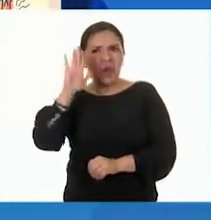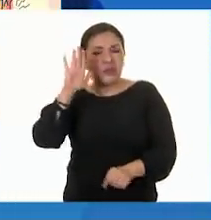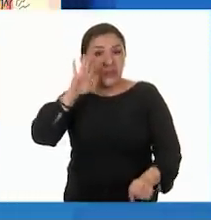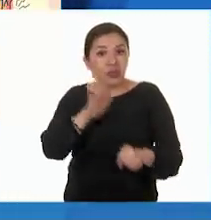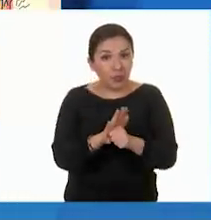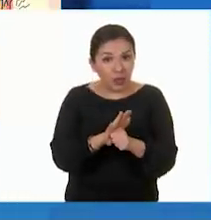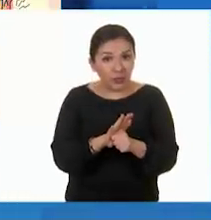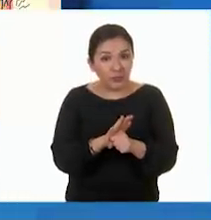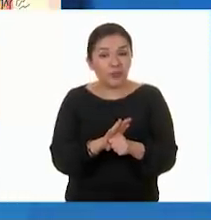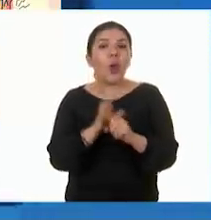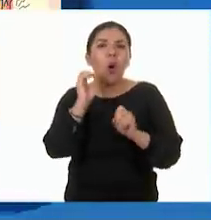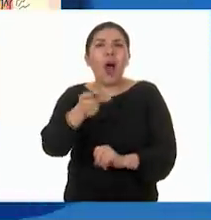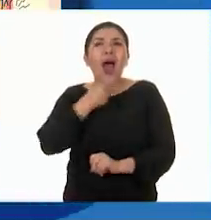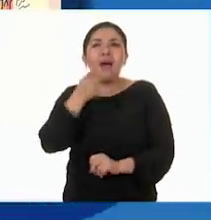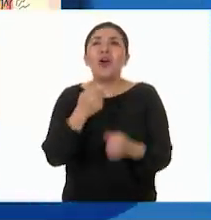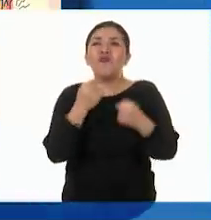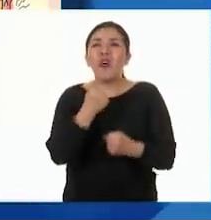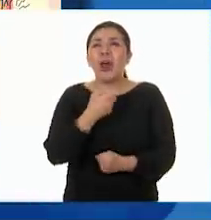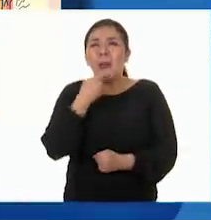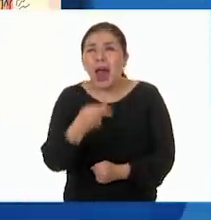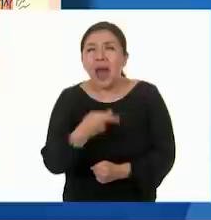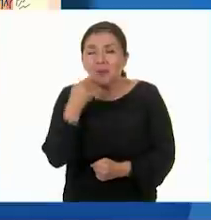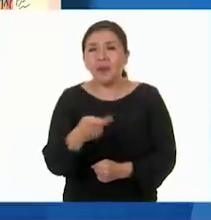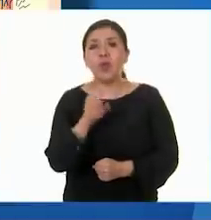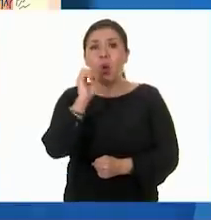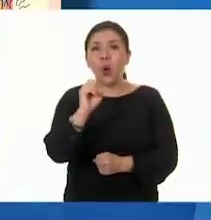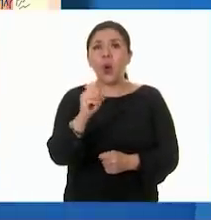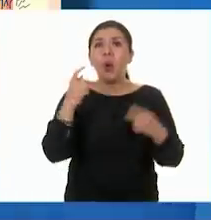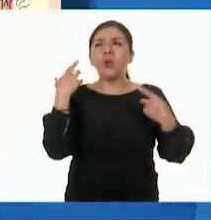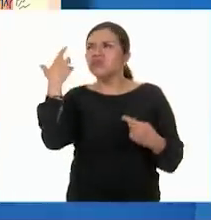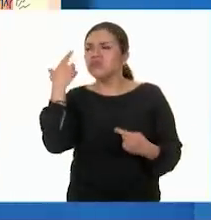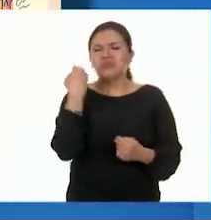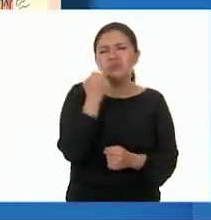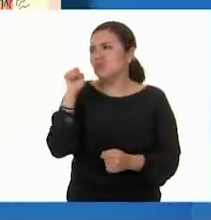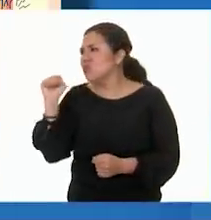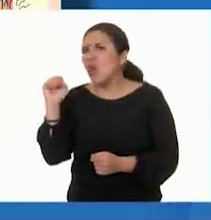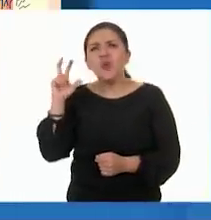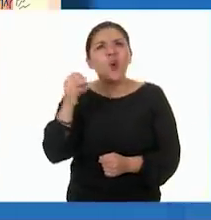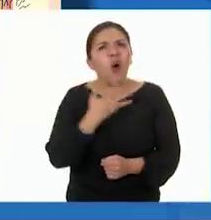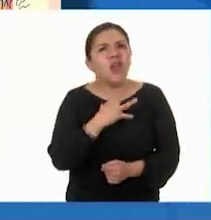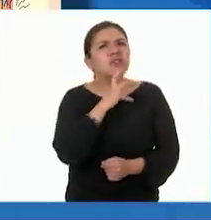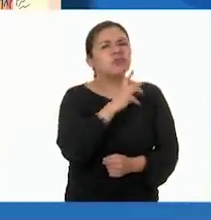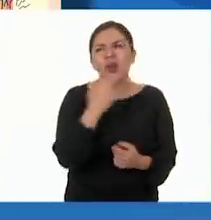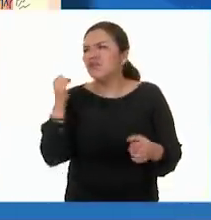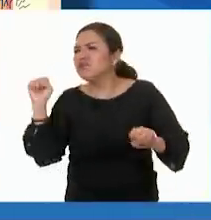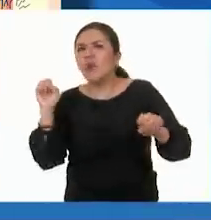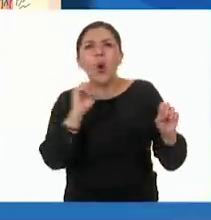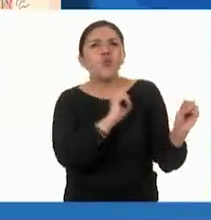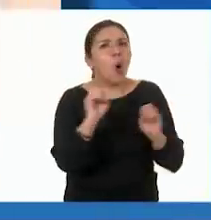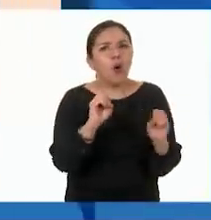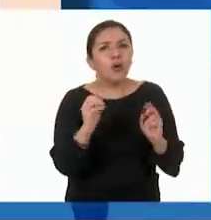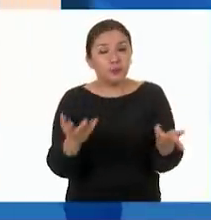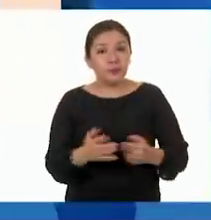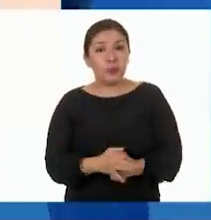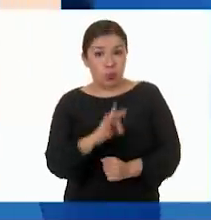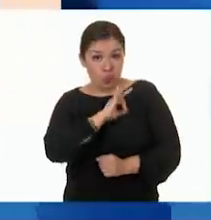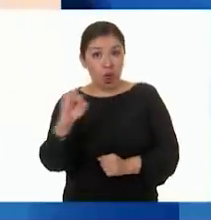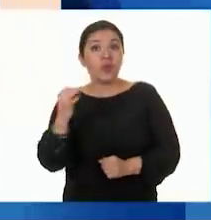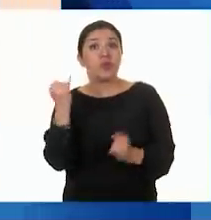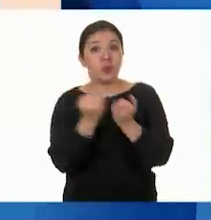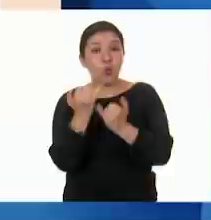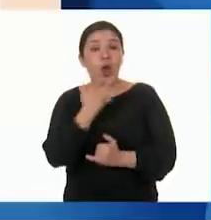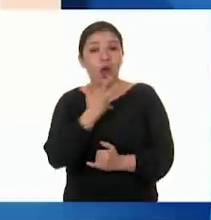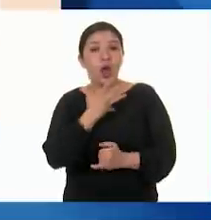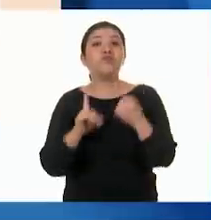tapados. Hablar fuerte. No girarse ante ruidos fuertes o no responder a una conversación. Puede traer